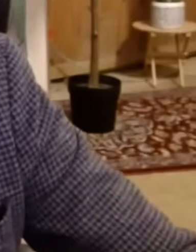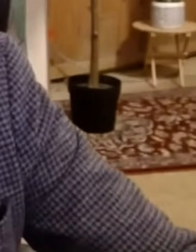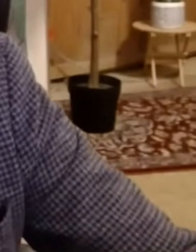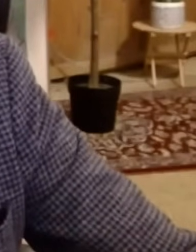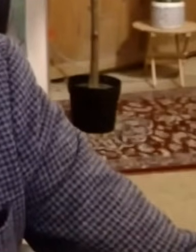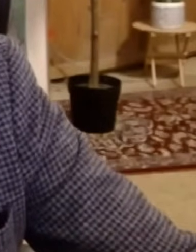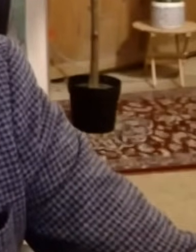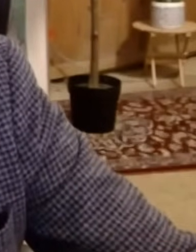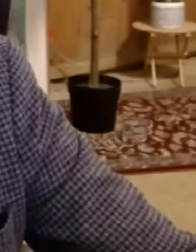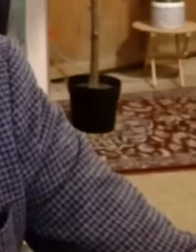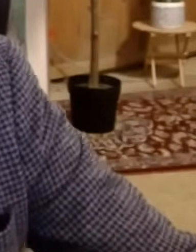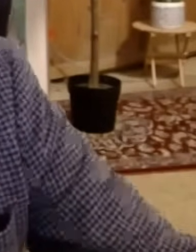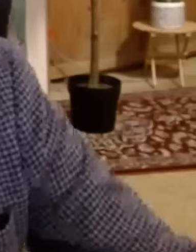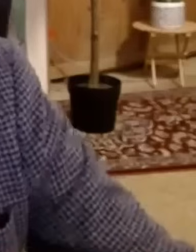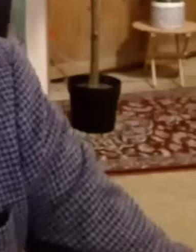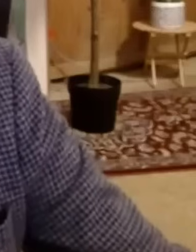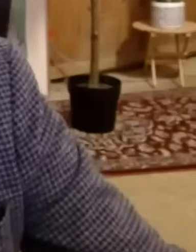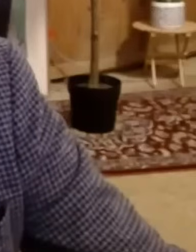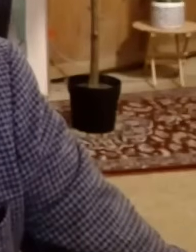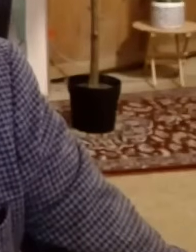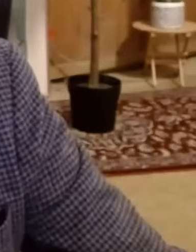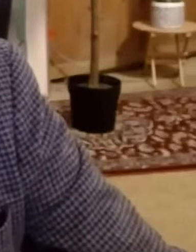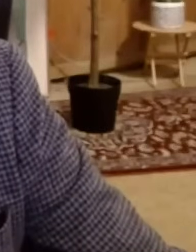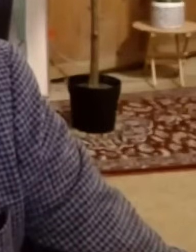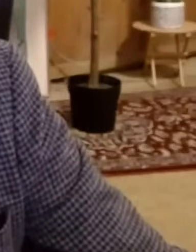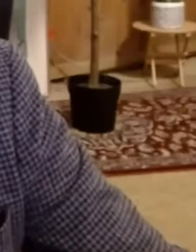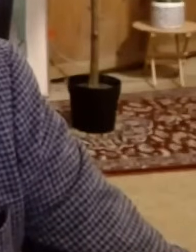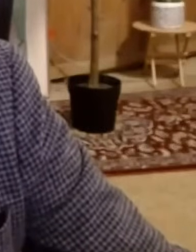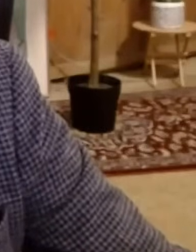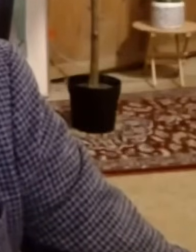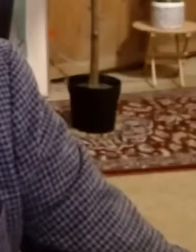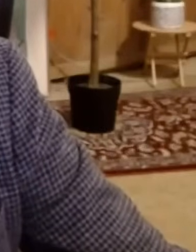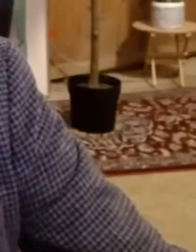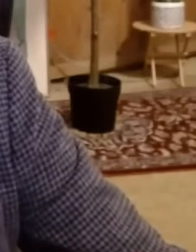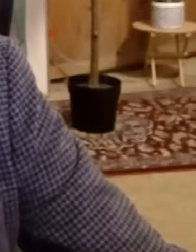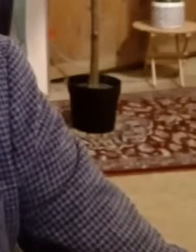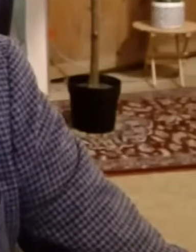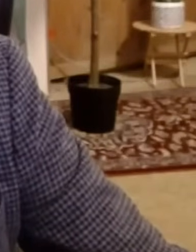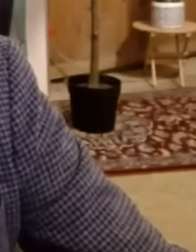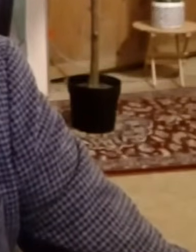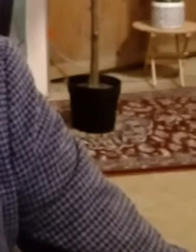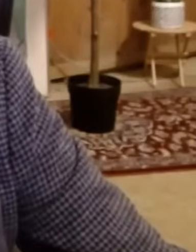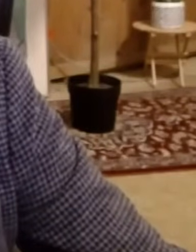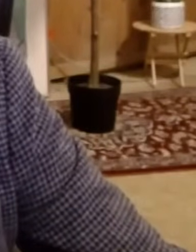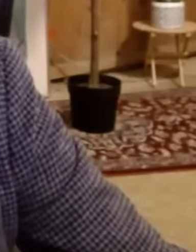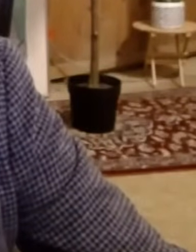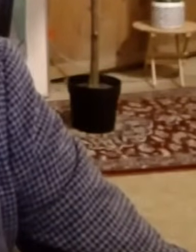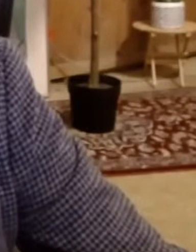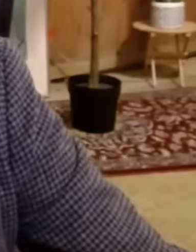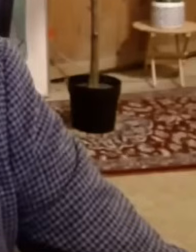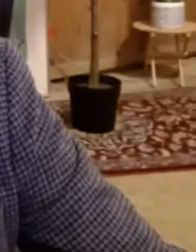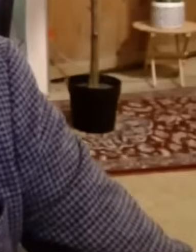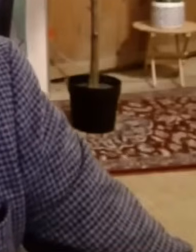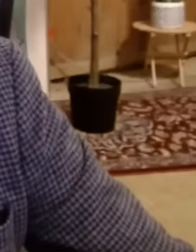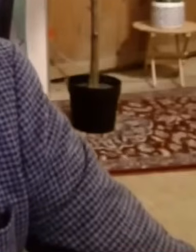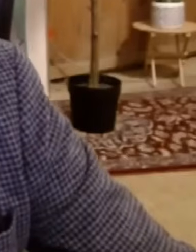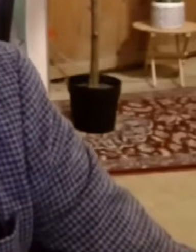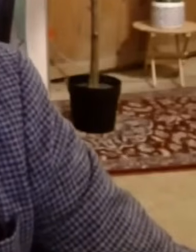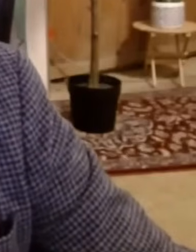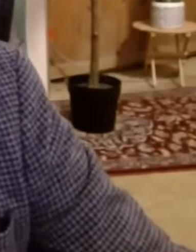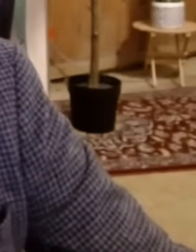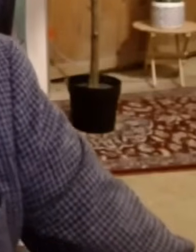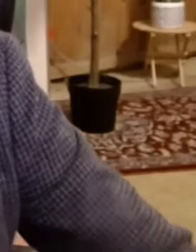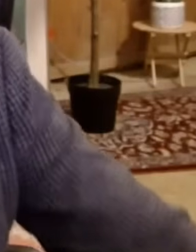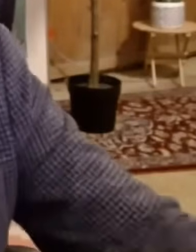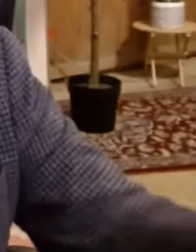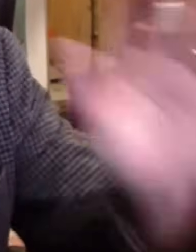esta pues infamia, debido a las direcciones de IP, que esta extracción de información